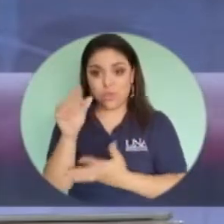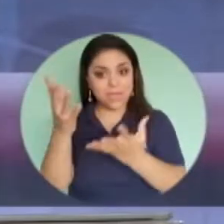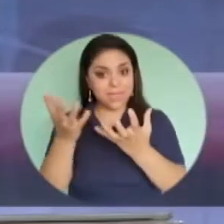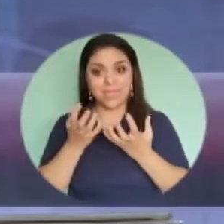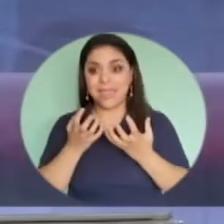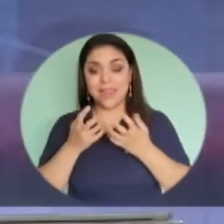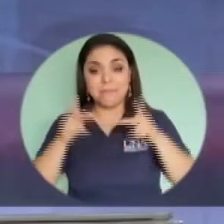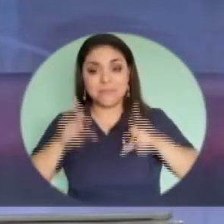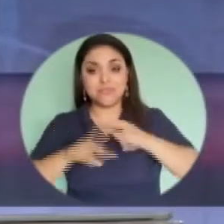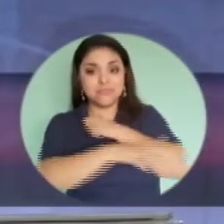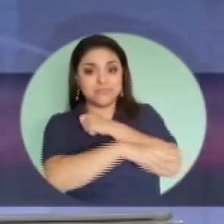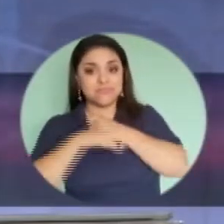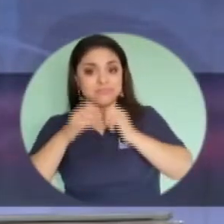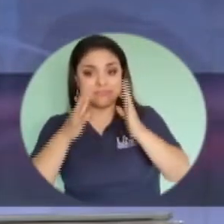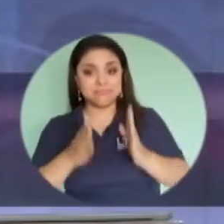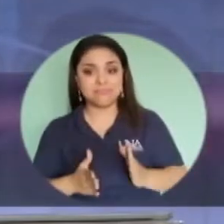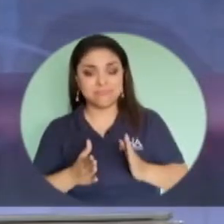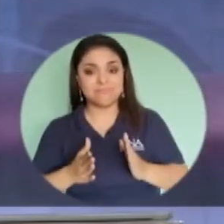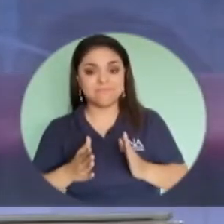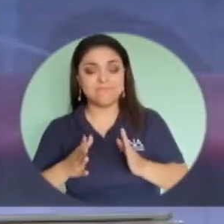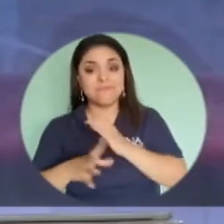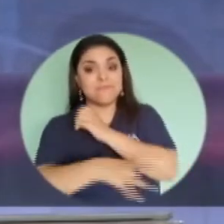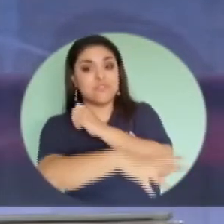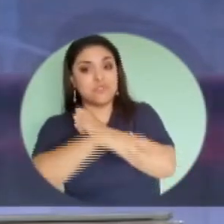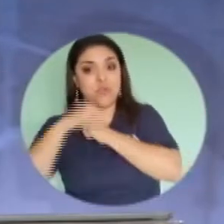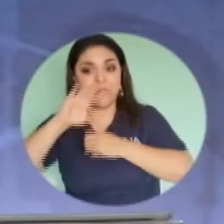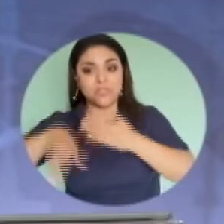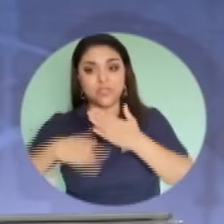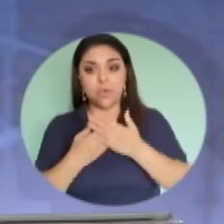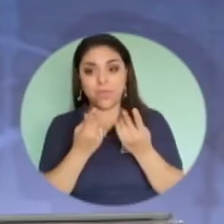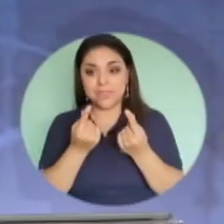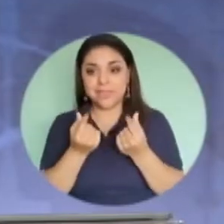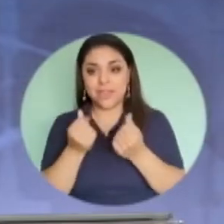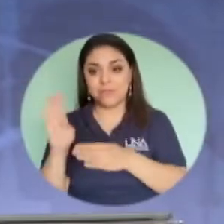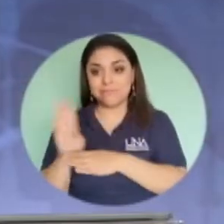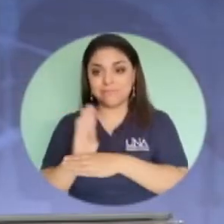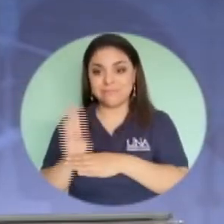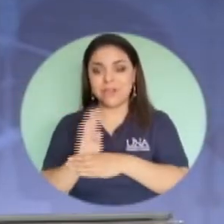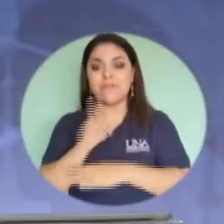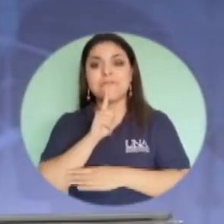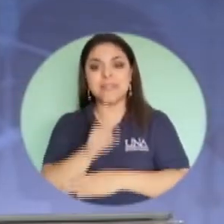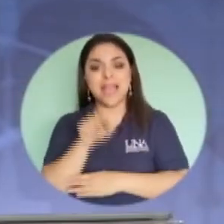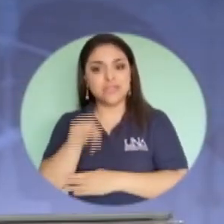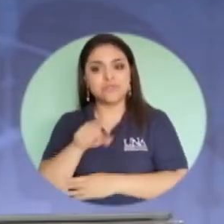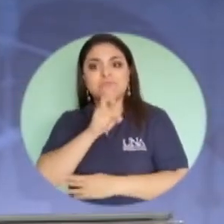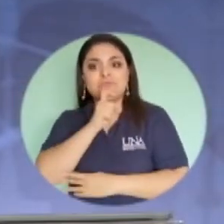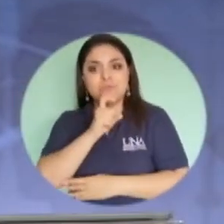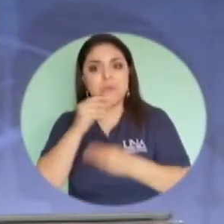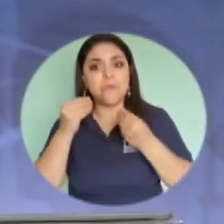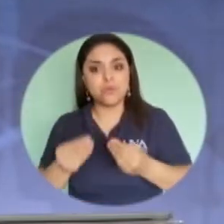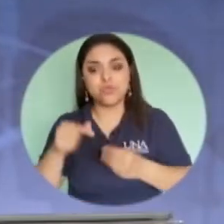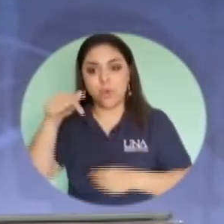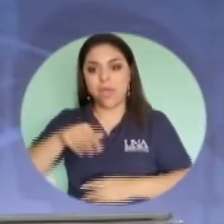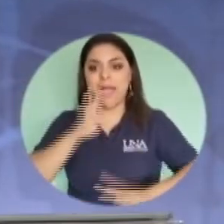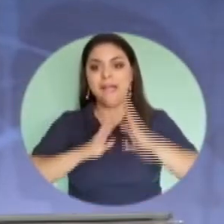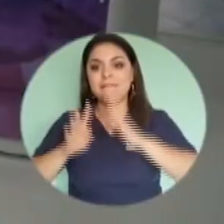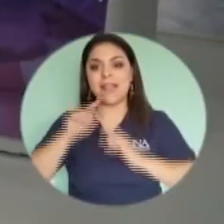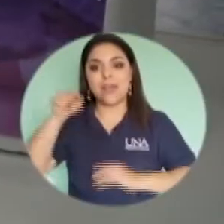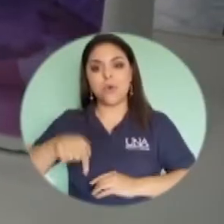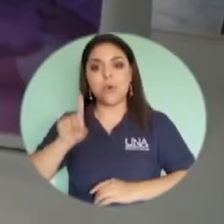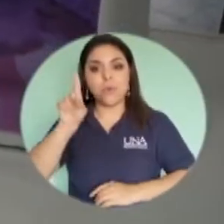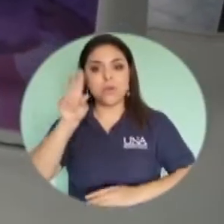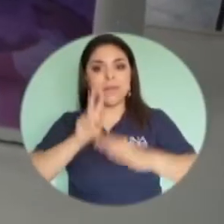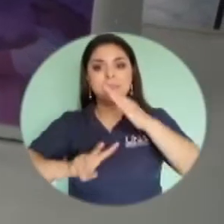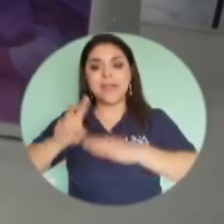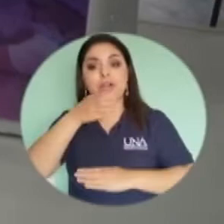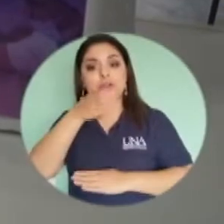enemigos de lo ajeno tengan acceso a ese dinerito que tanto le ha costado. Por eso vamos a hablar esta semana en Una Mirada sobre consejos